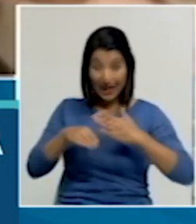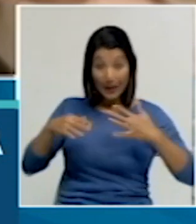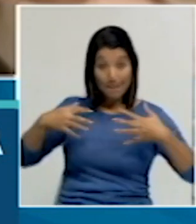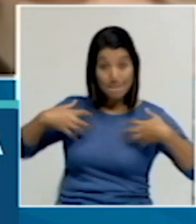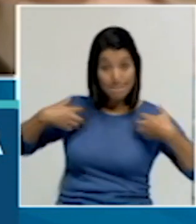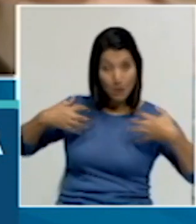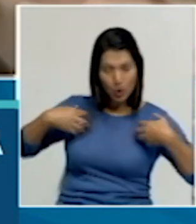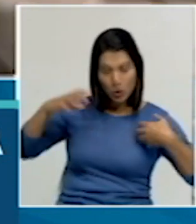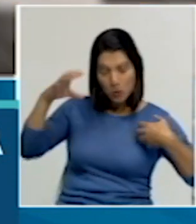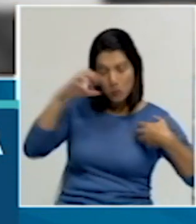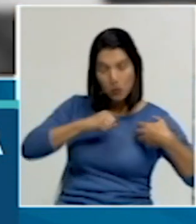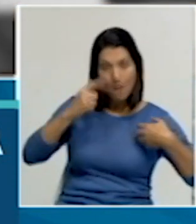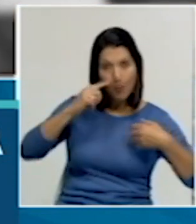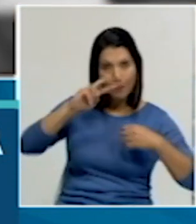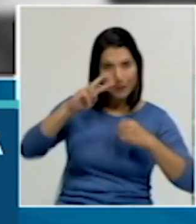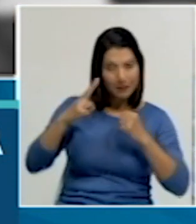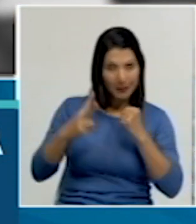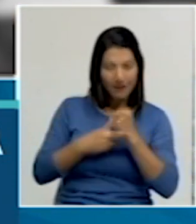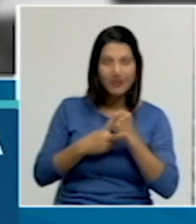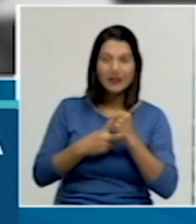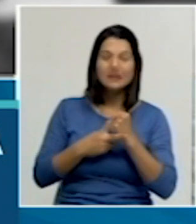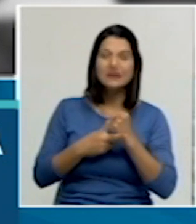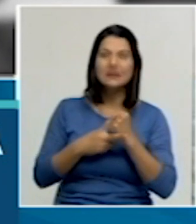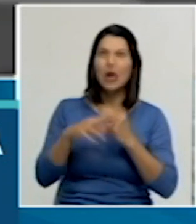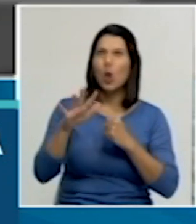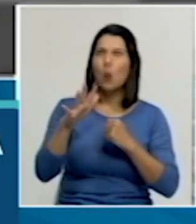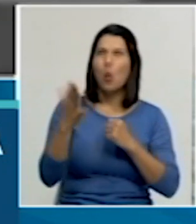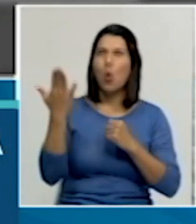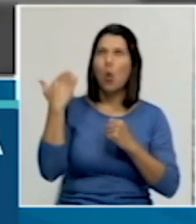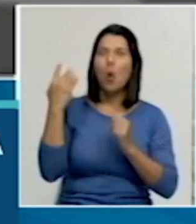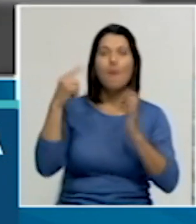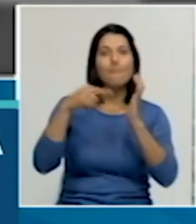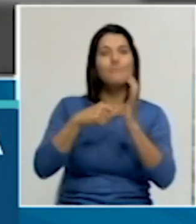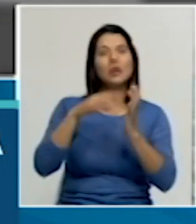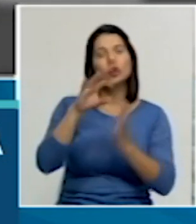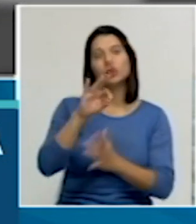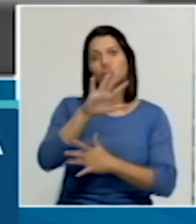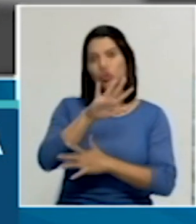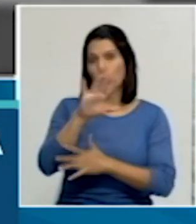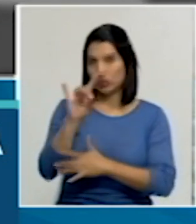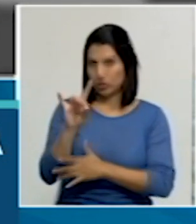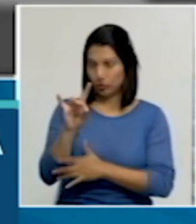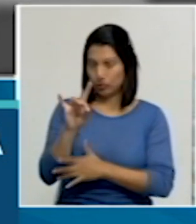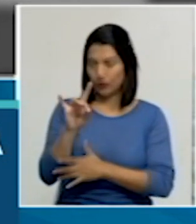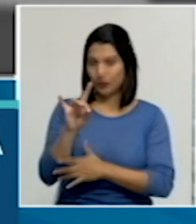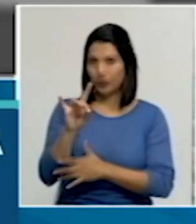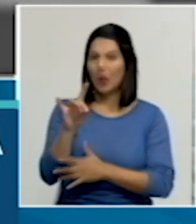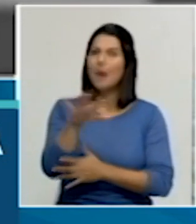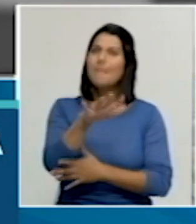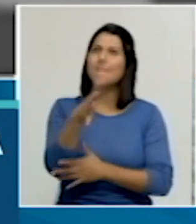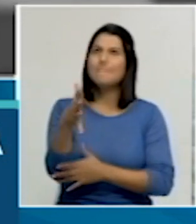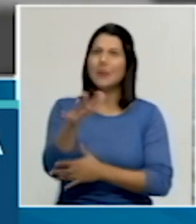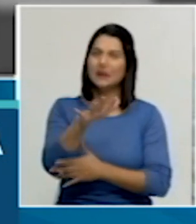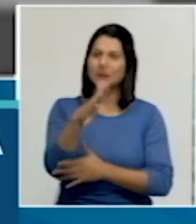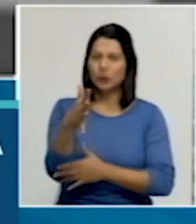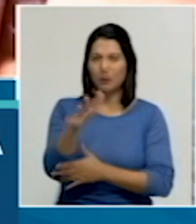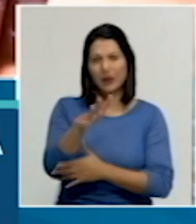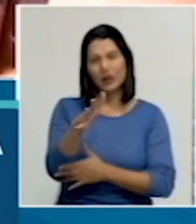este caso en simios, por allá de 1958. Más o menos